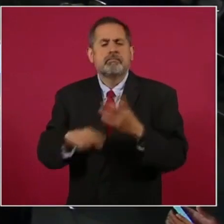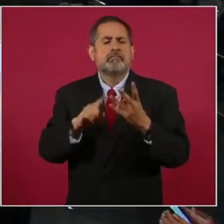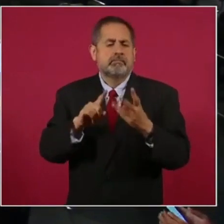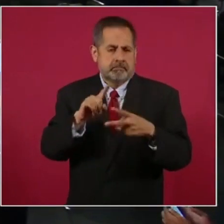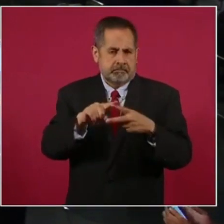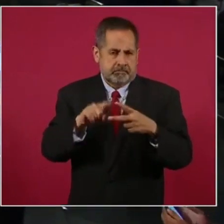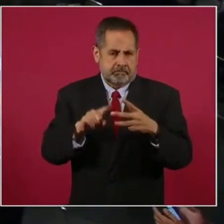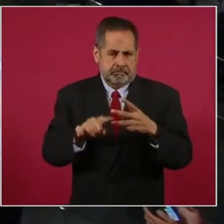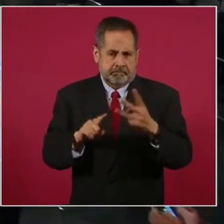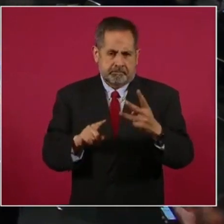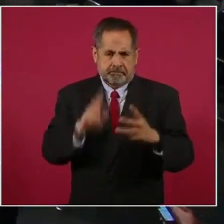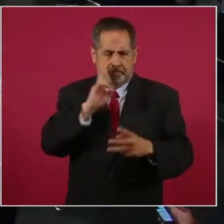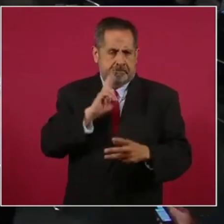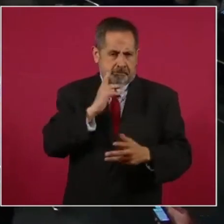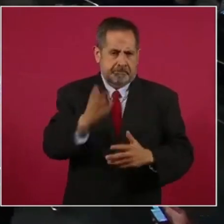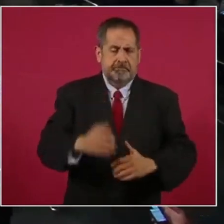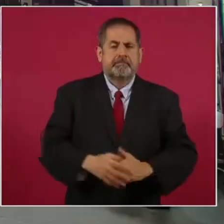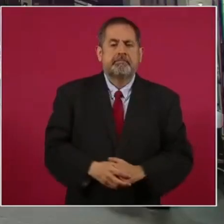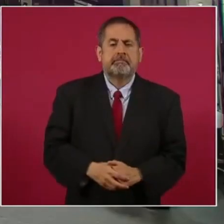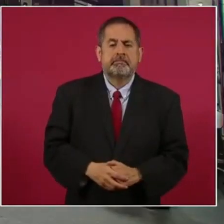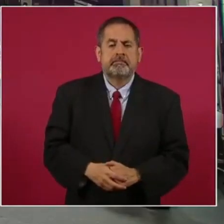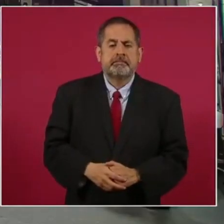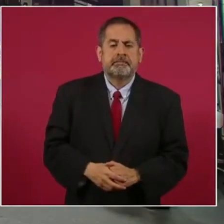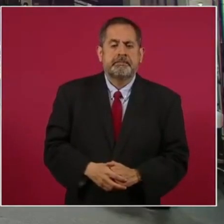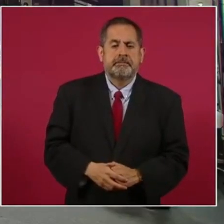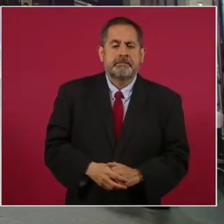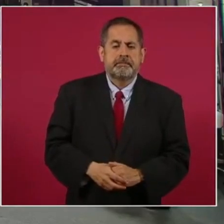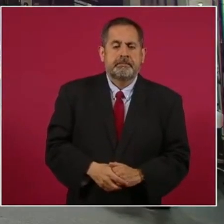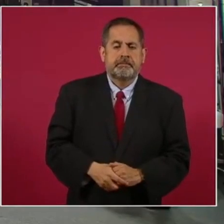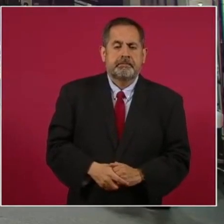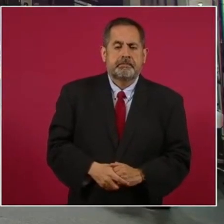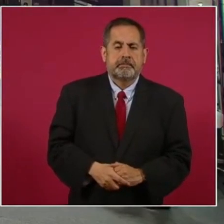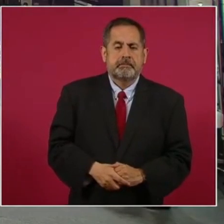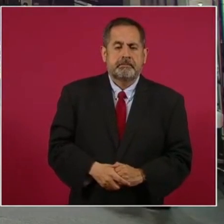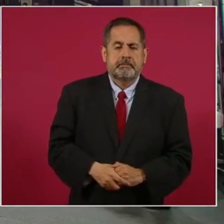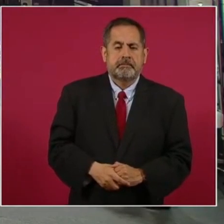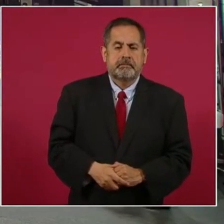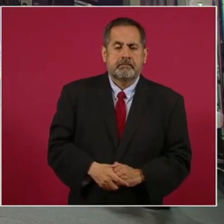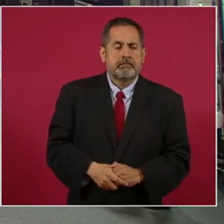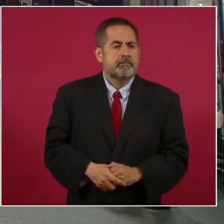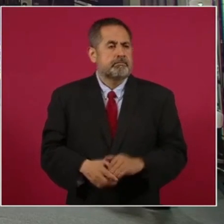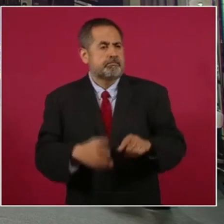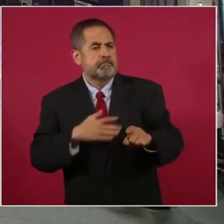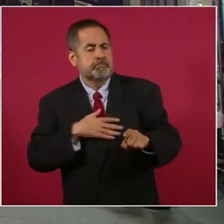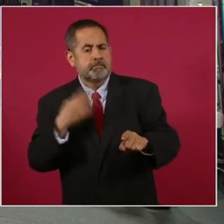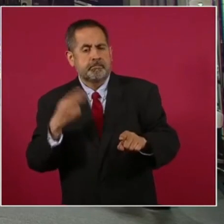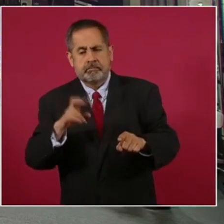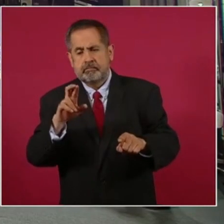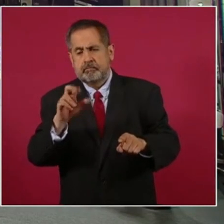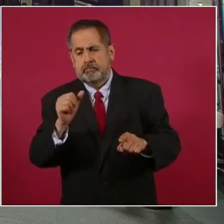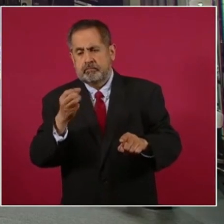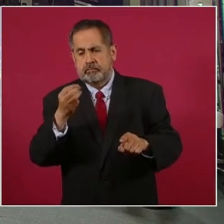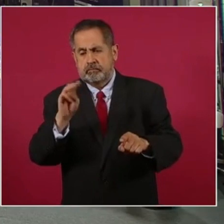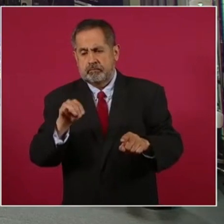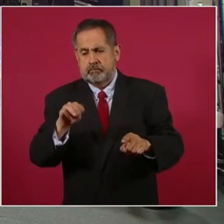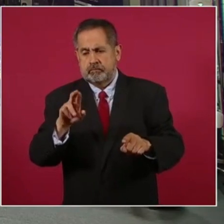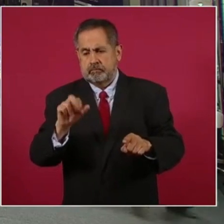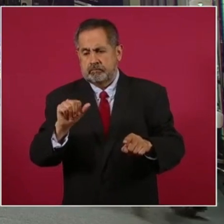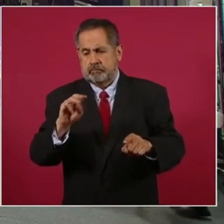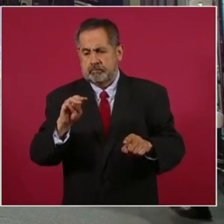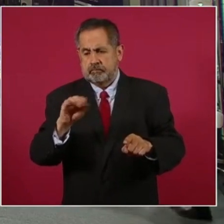3. Señor presidente. 3 compañeras. Ramón Ramírez Gutiérrez, de Noticieros El Reloj de la